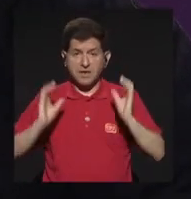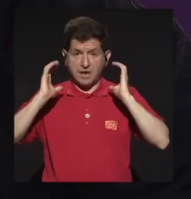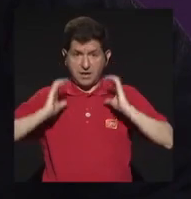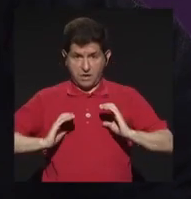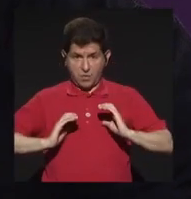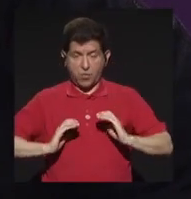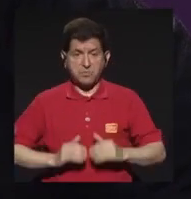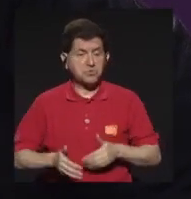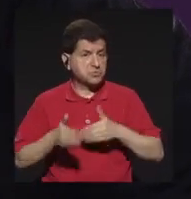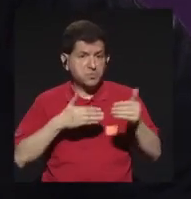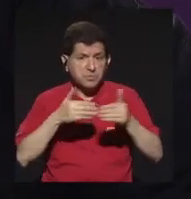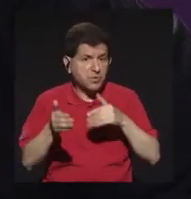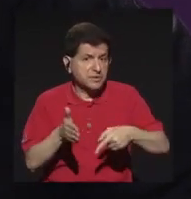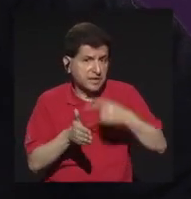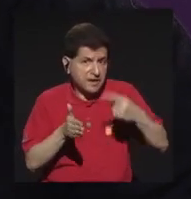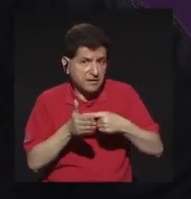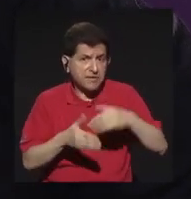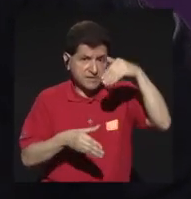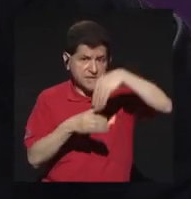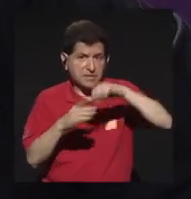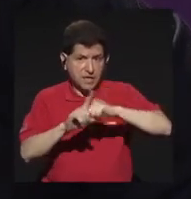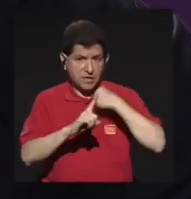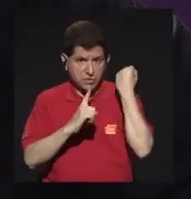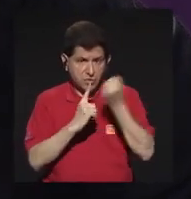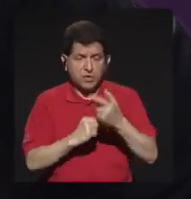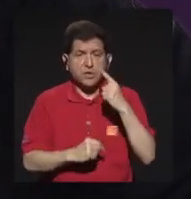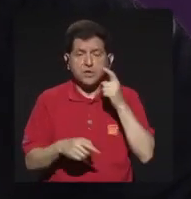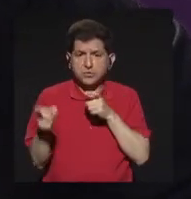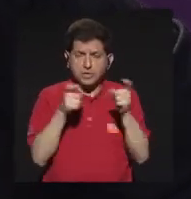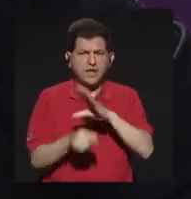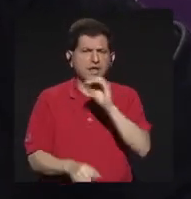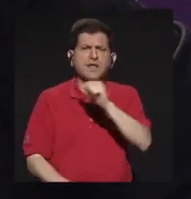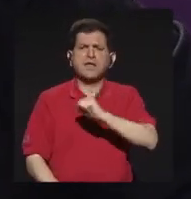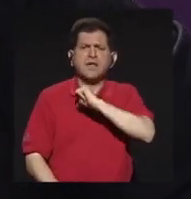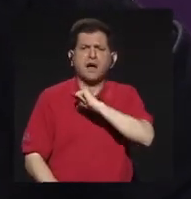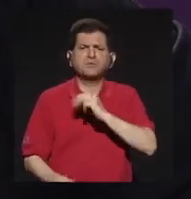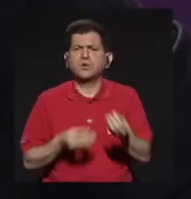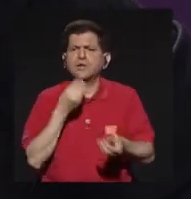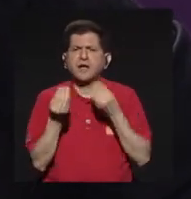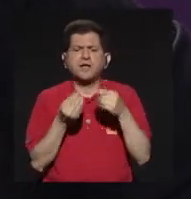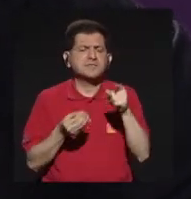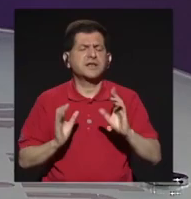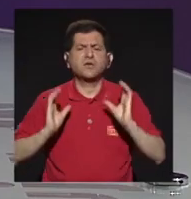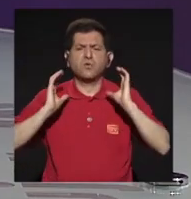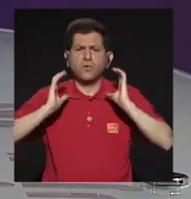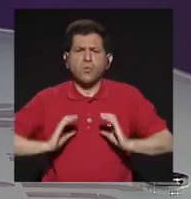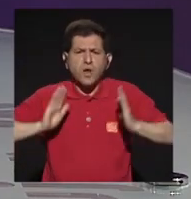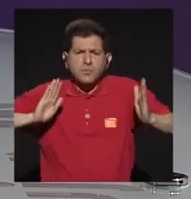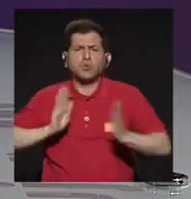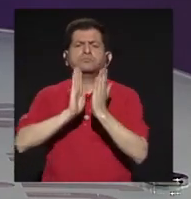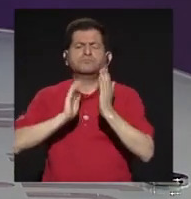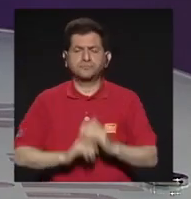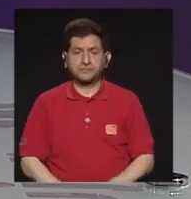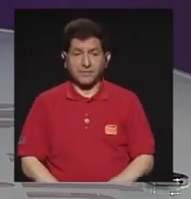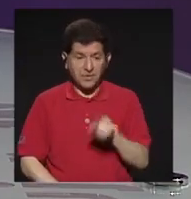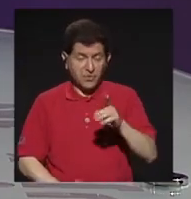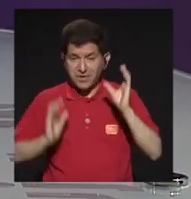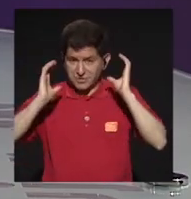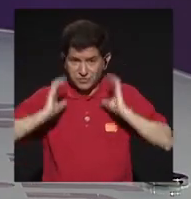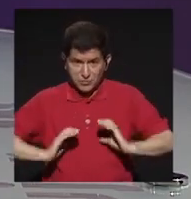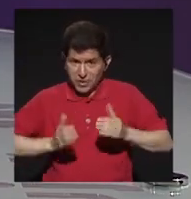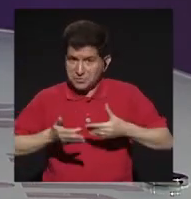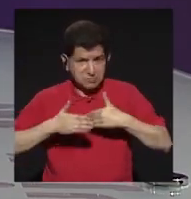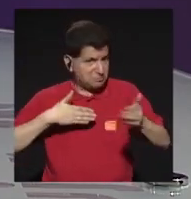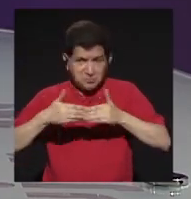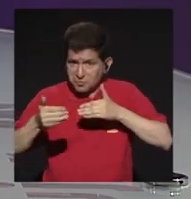patriarcal y como reacción entonces las autoridades frente a estos cuerpos que no importe frente a estos cuerpos que no importan